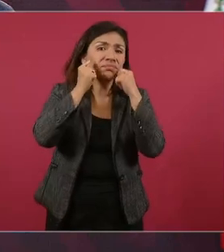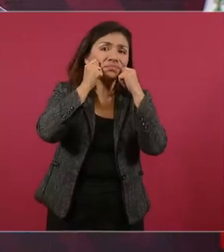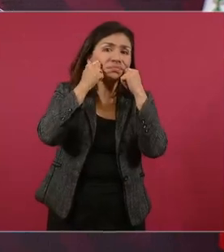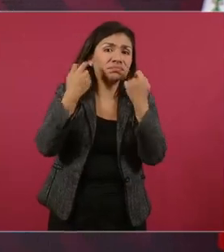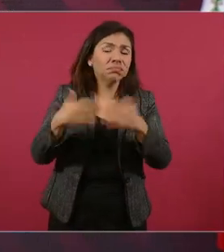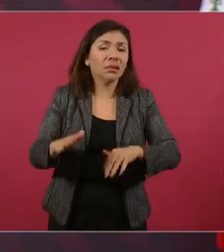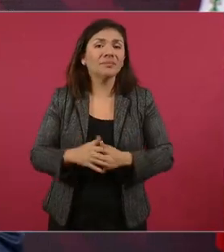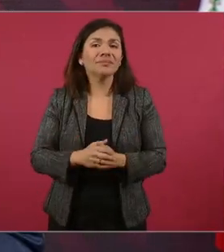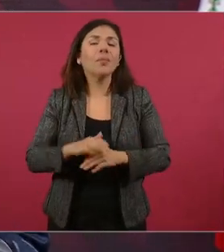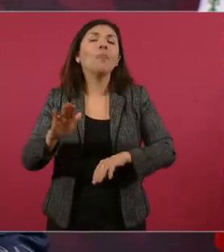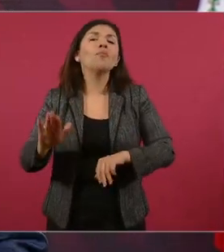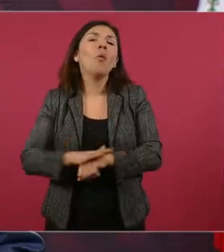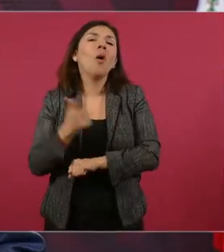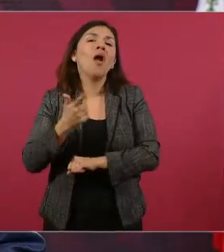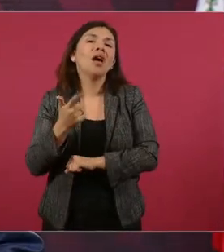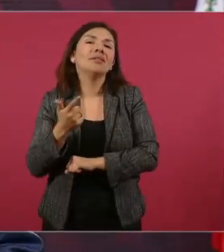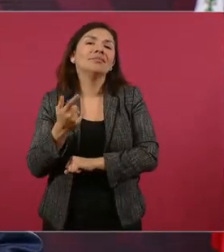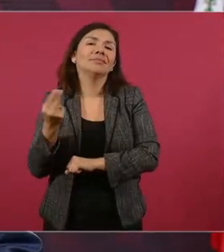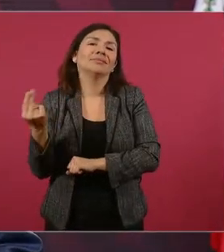por los intereses.